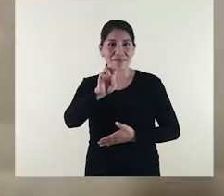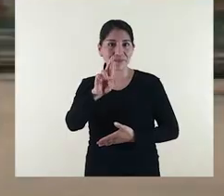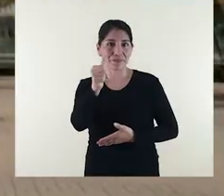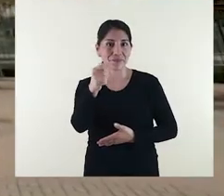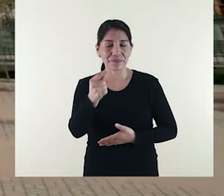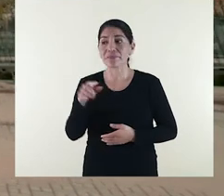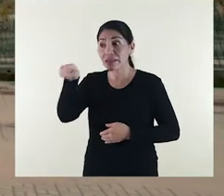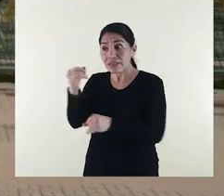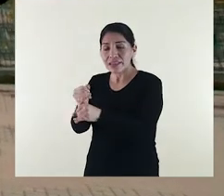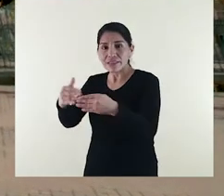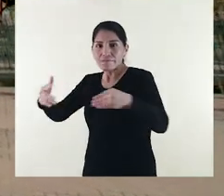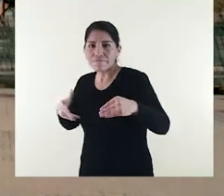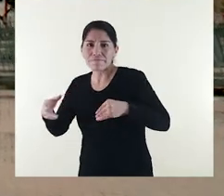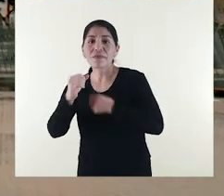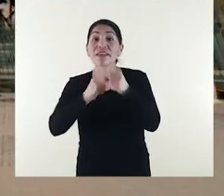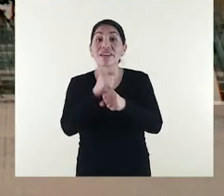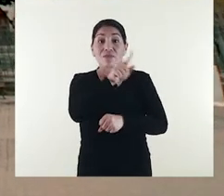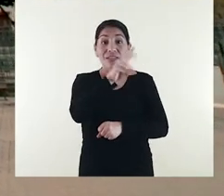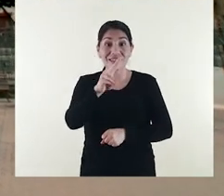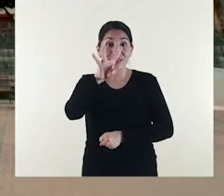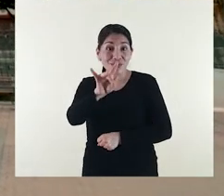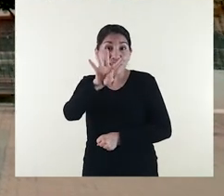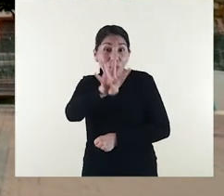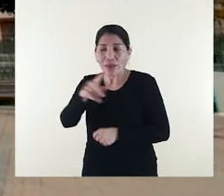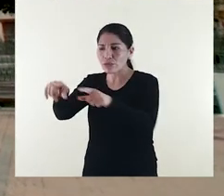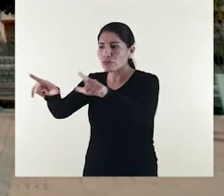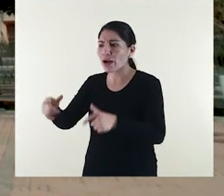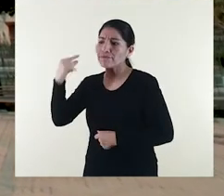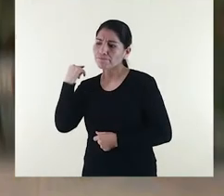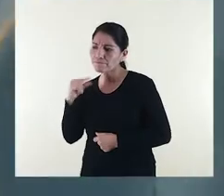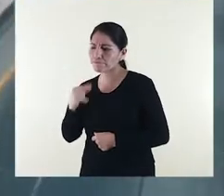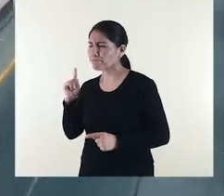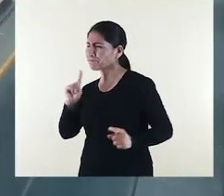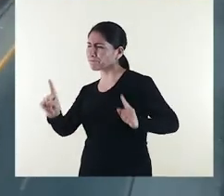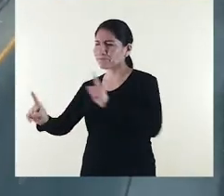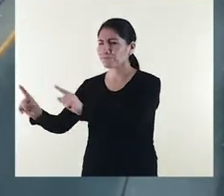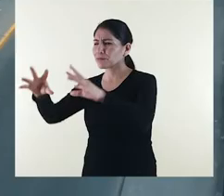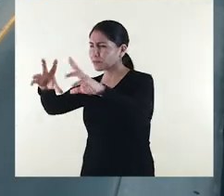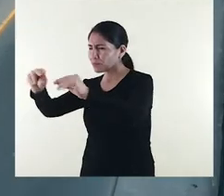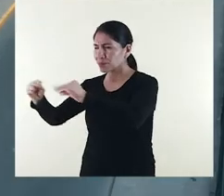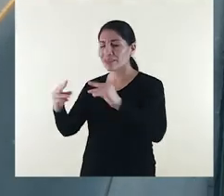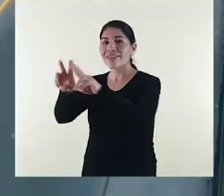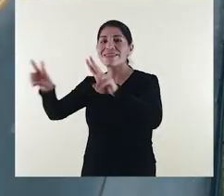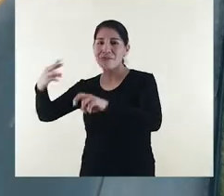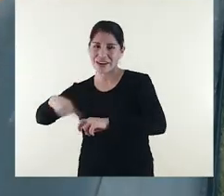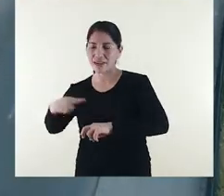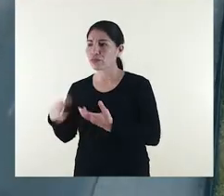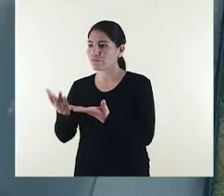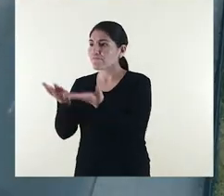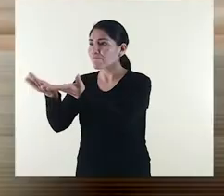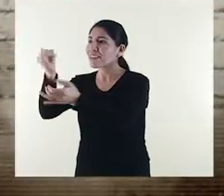la iglesia de Santa Liberata, inaugurada en 1684, sobre el espacio donde se realizaban los